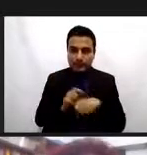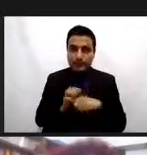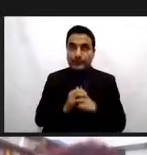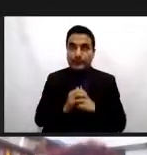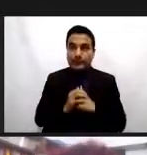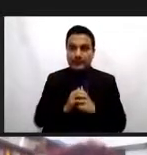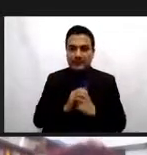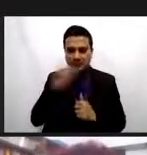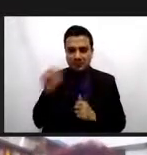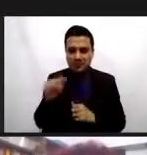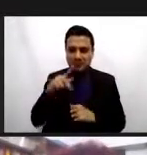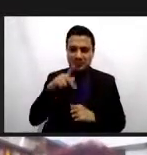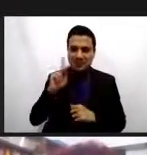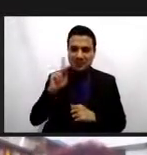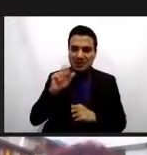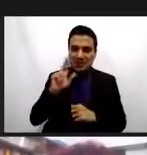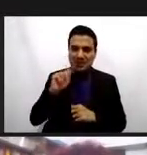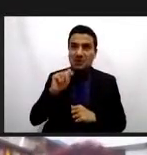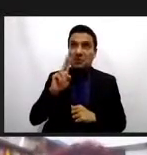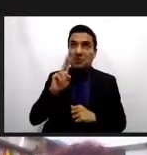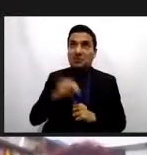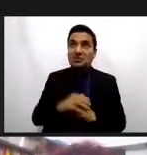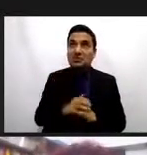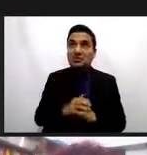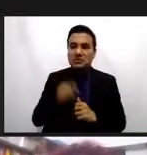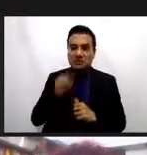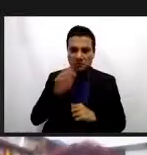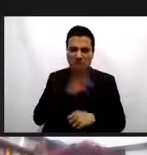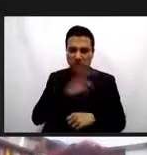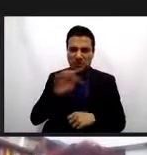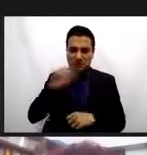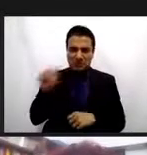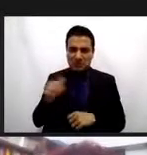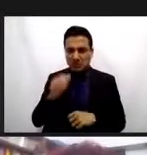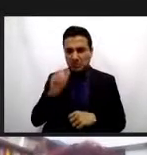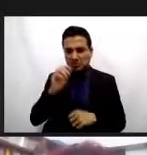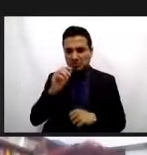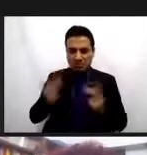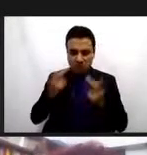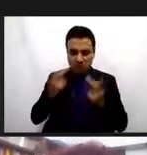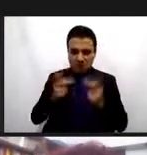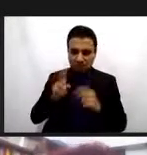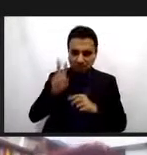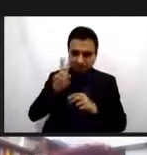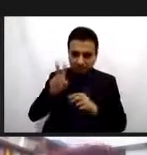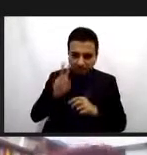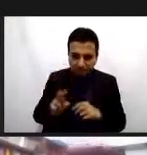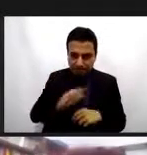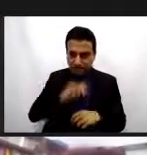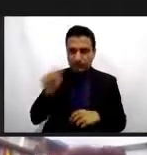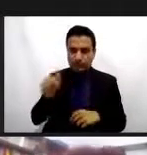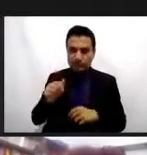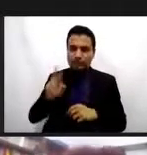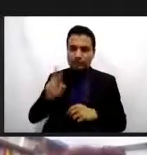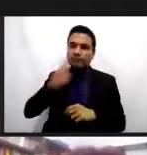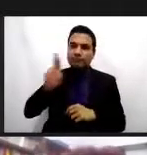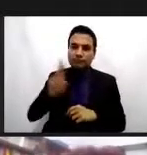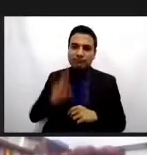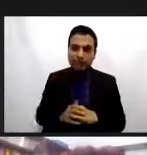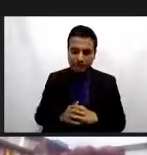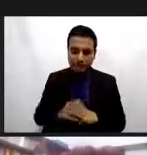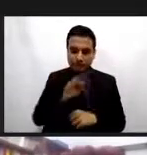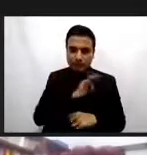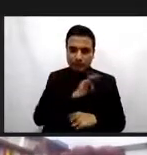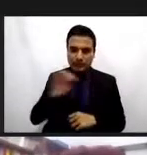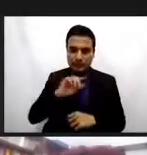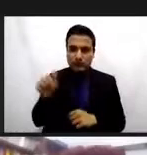quizá Cartoon tendrá oportunidad de revisar también esos comentarios y por ahí contestarlos, ¿no? Creo que es una de las cosas que nos dan estas medialidades también el día